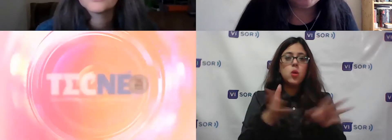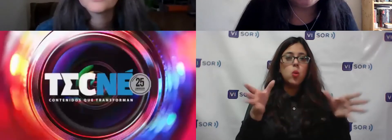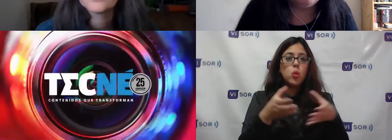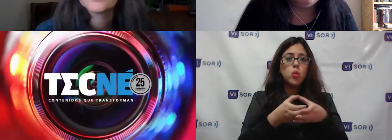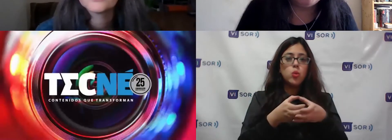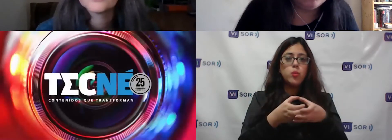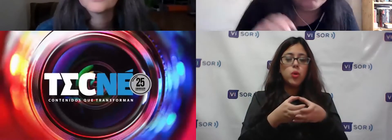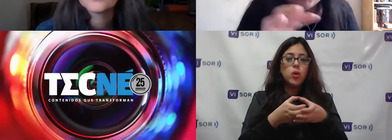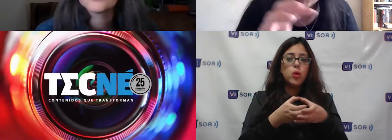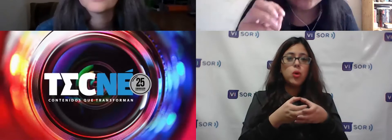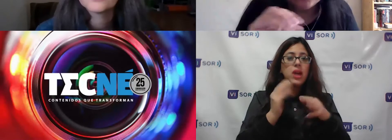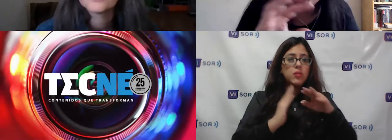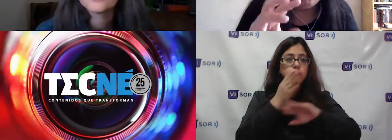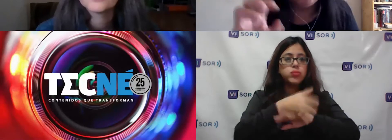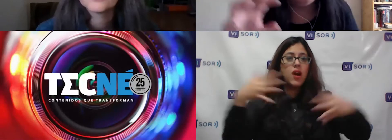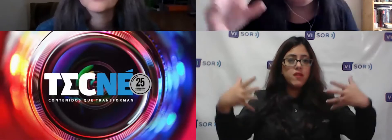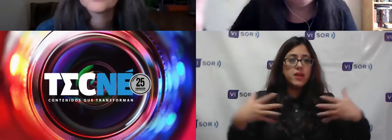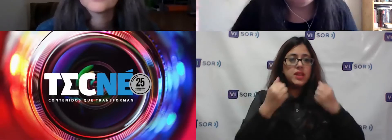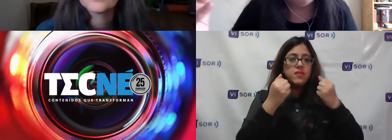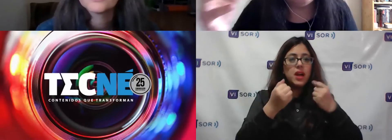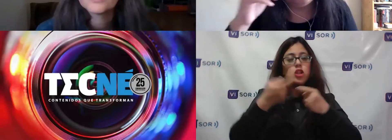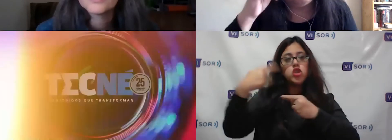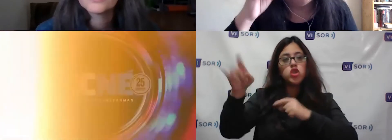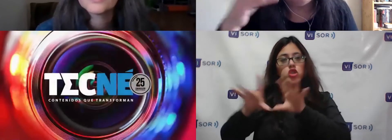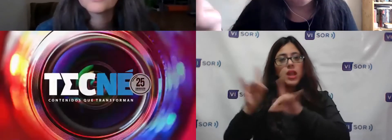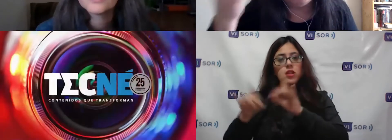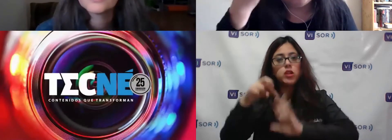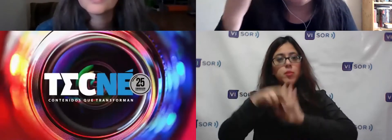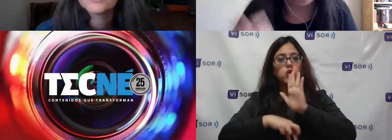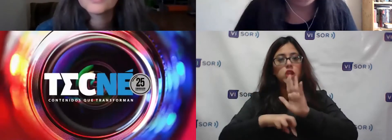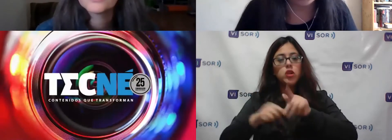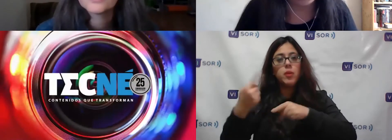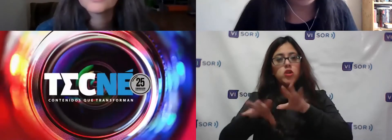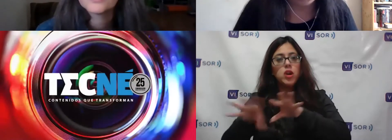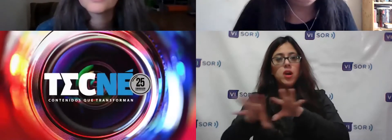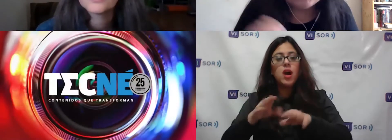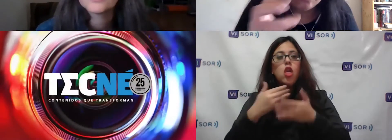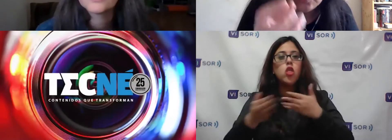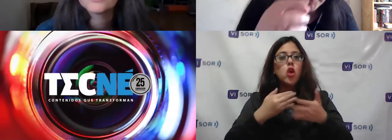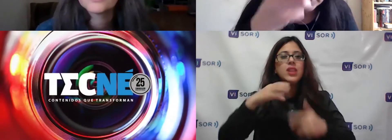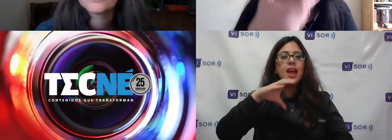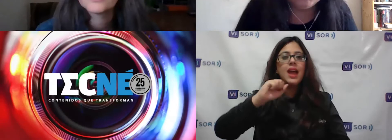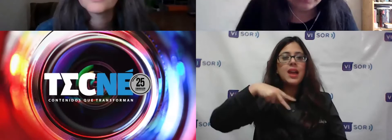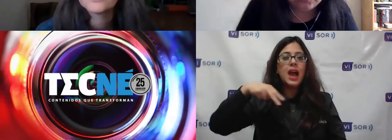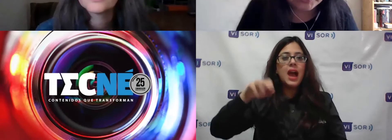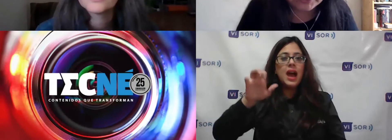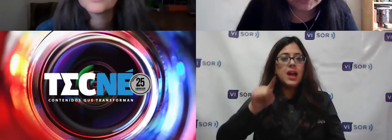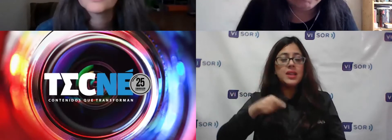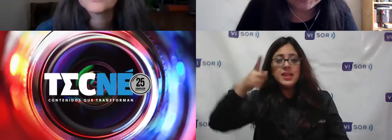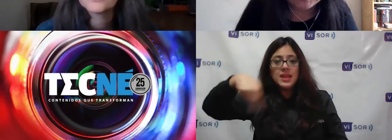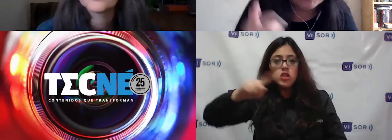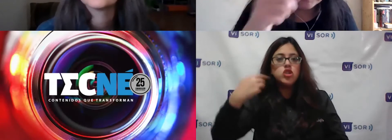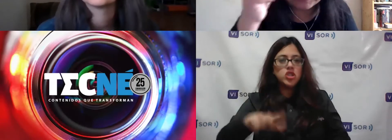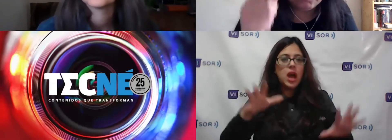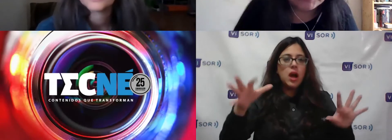hoy una delegación ya una selección de algunos proyectos que van a ir a algunas actividades indican es no ya esos grupos están conectada en un whatsapp